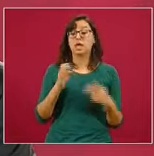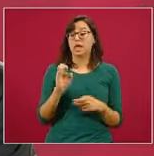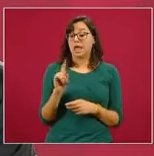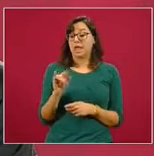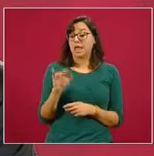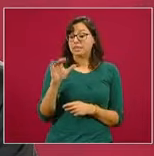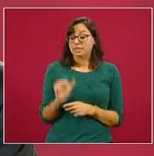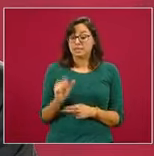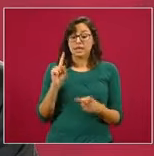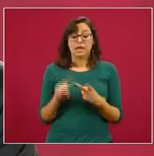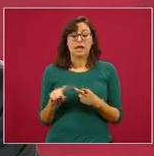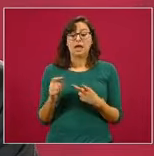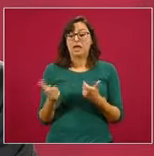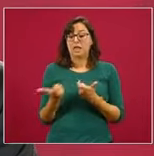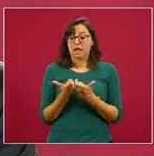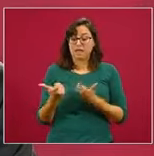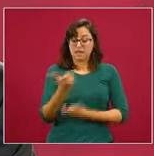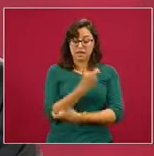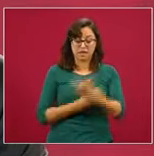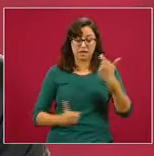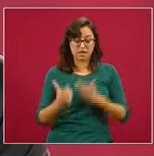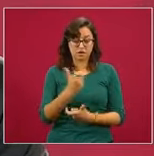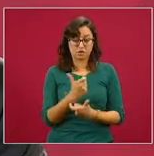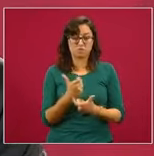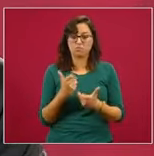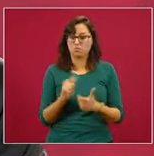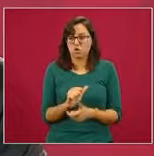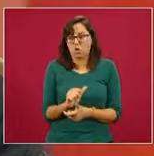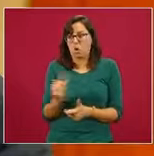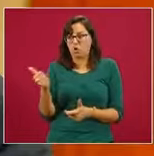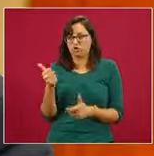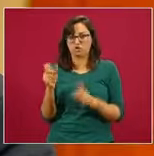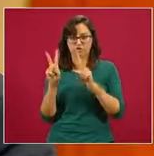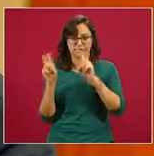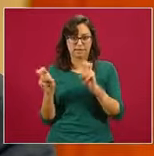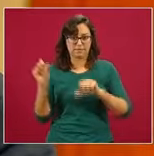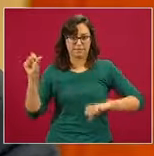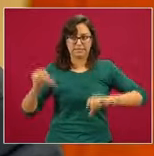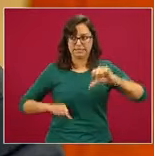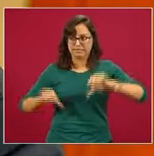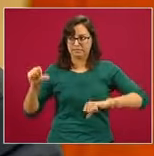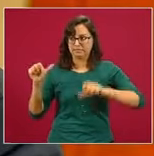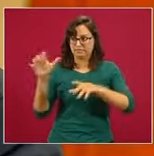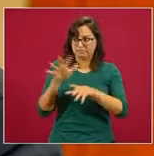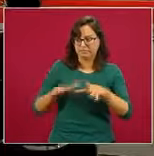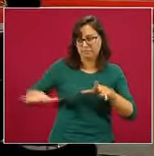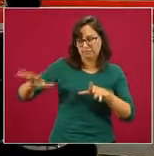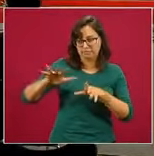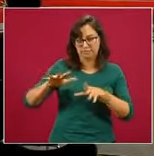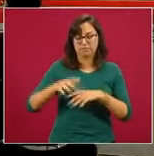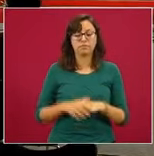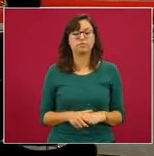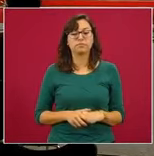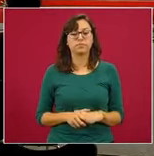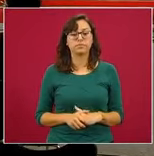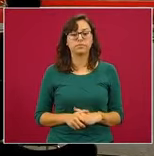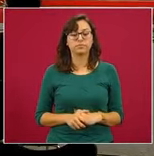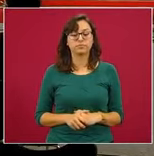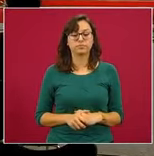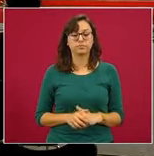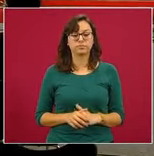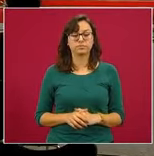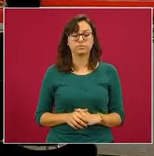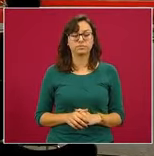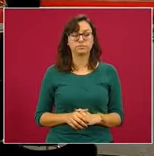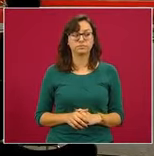de la salud y con otras dimensiones de la actividad social o sociológica. Y